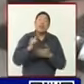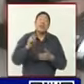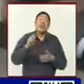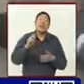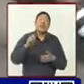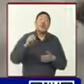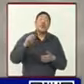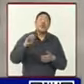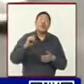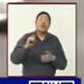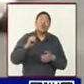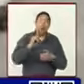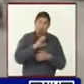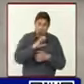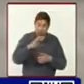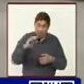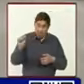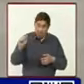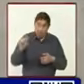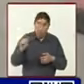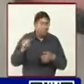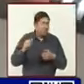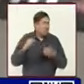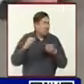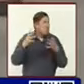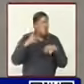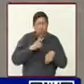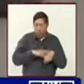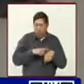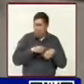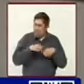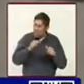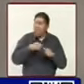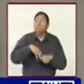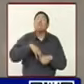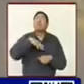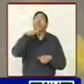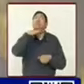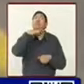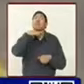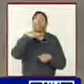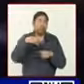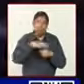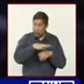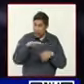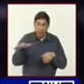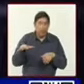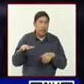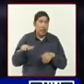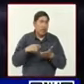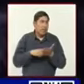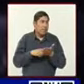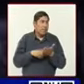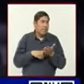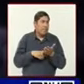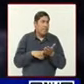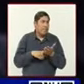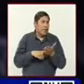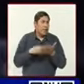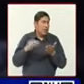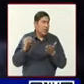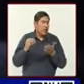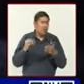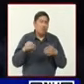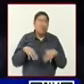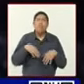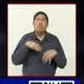que ha superado hace mucho tiempo ya su capacidad. Las cárceles de San Antonio, o la cárcel de San Antonio en este caso, está